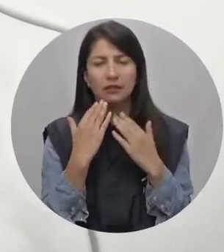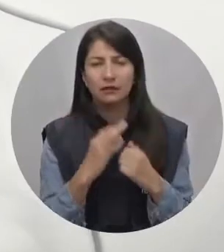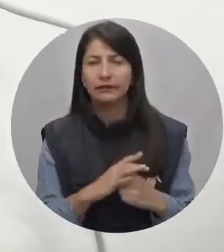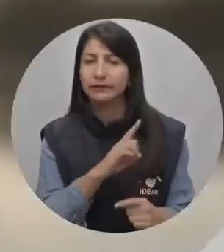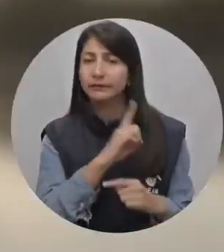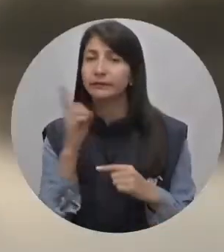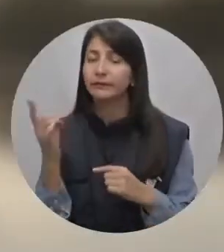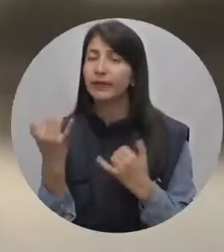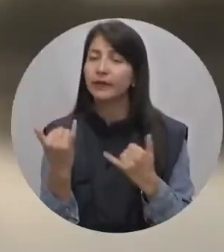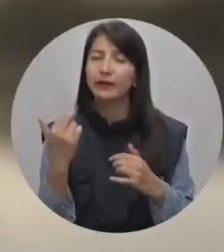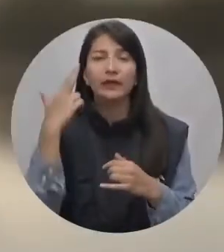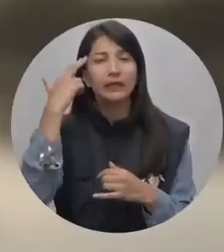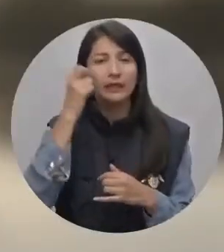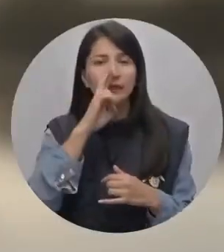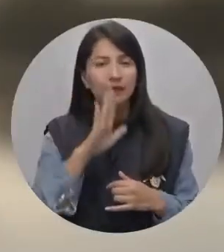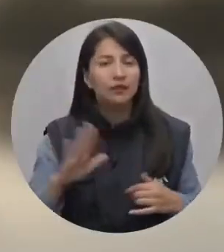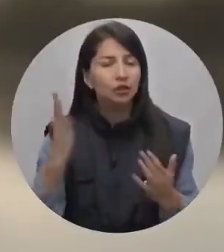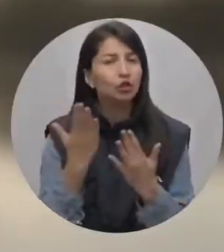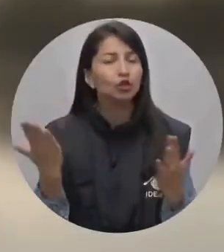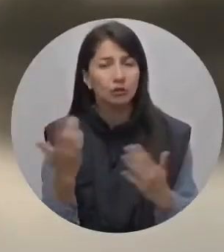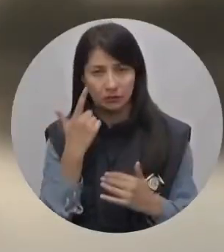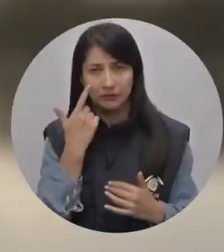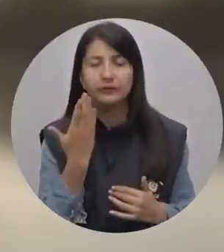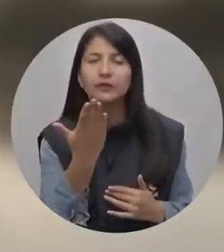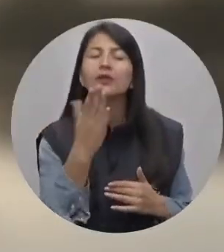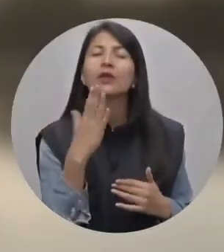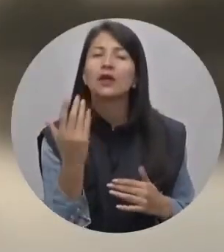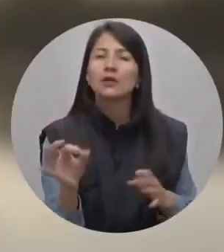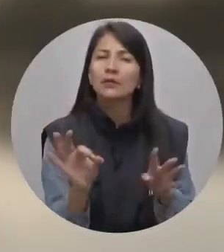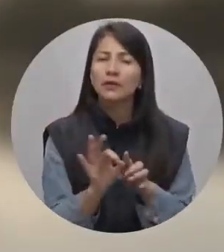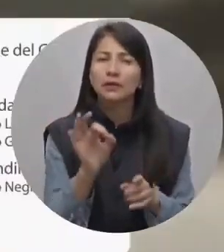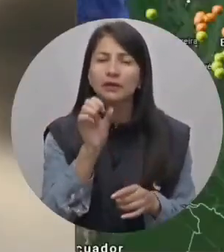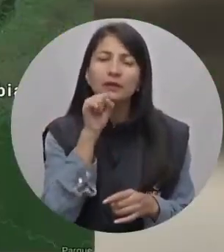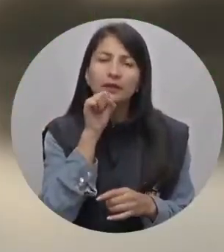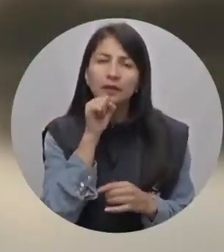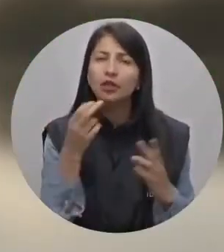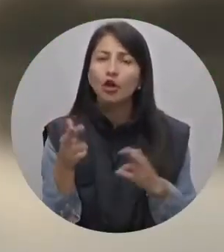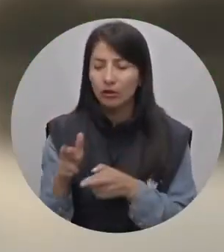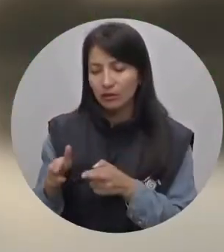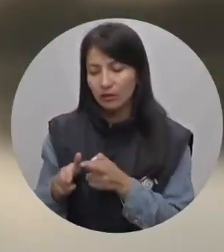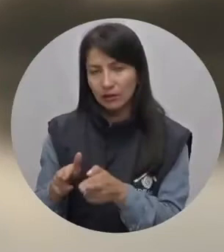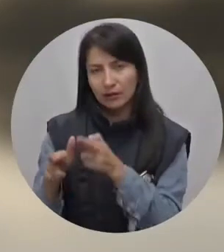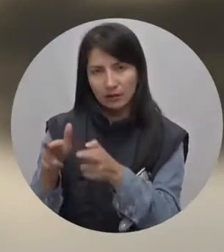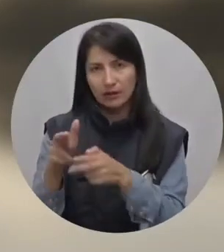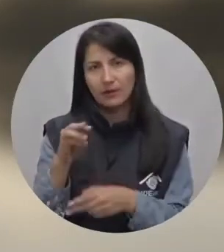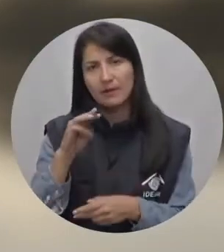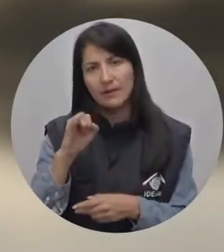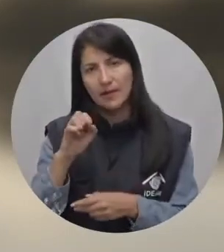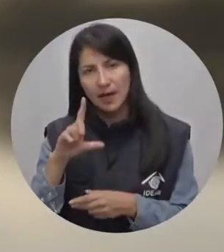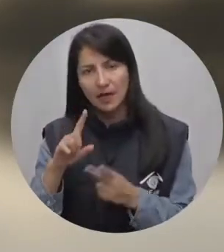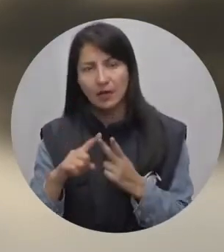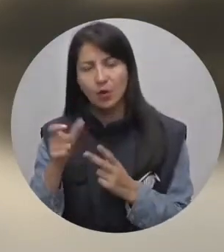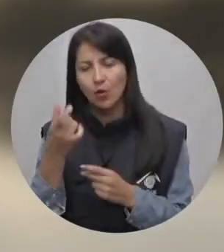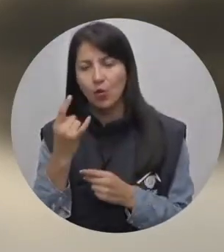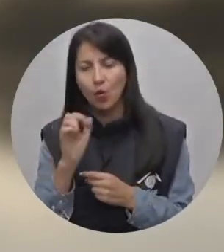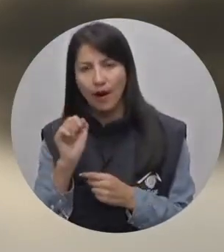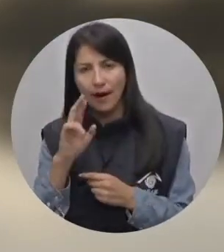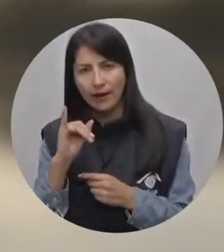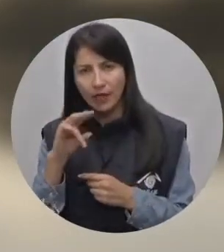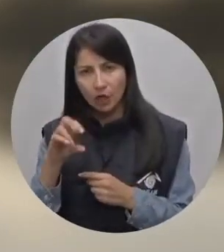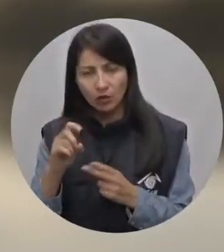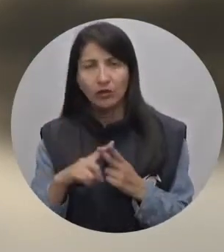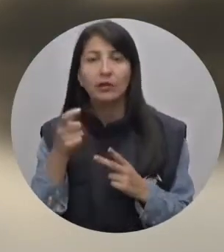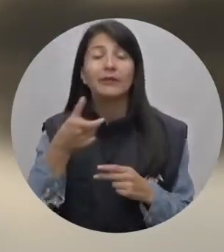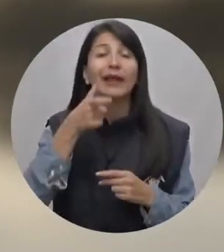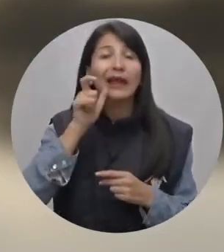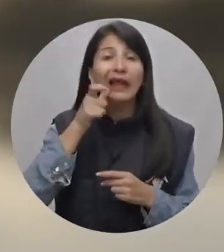sectores. Ahora, las alertas del IDEAM para el territorio nacional. Alerta roja sobre cuencas y ríos en el centro del Valle del